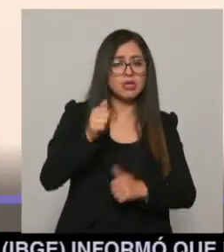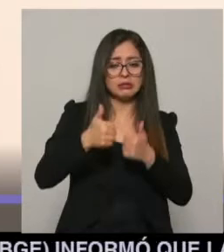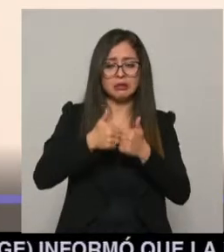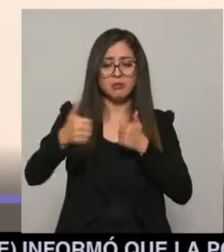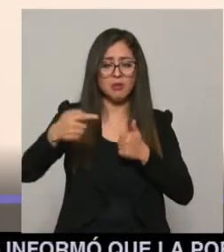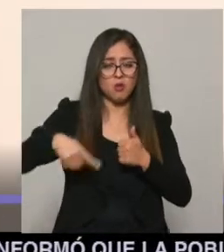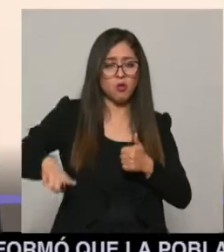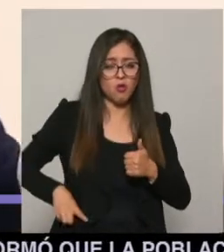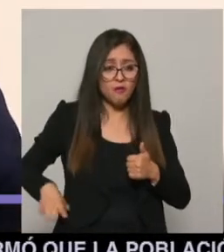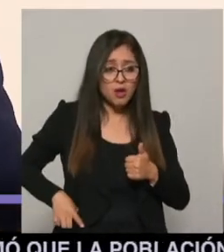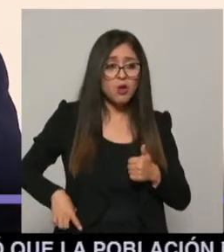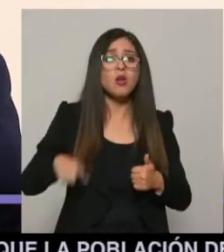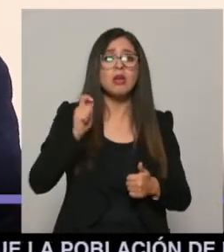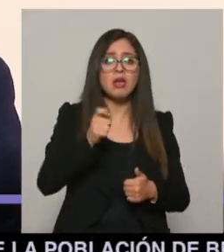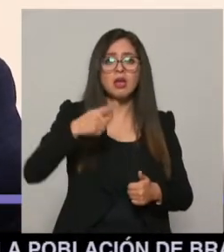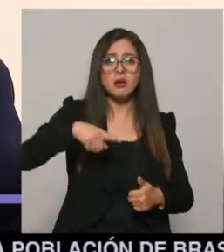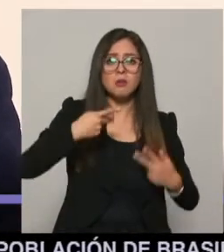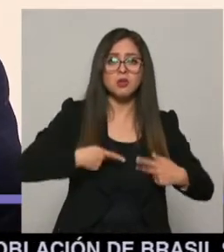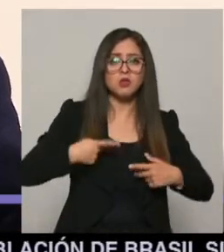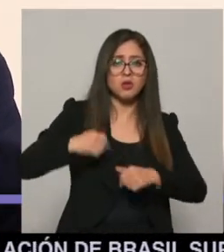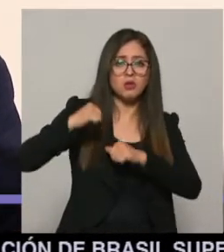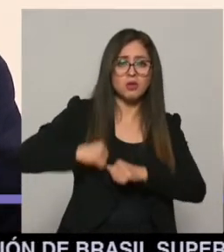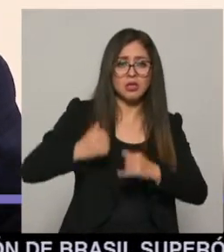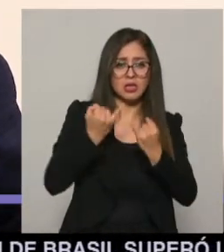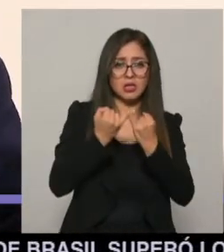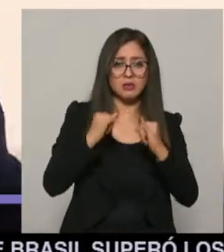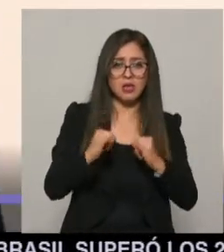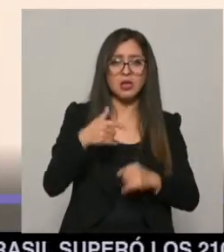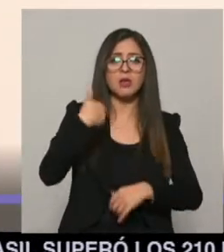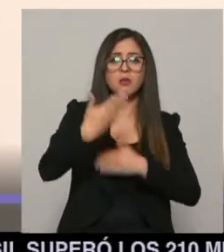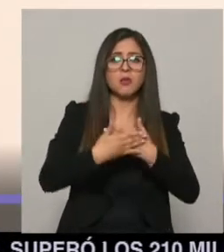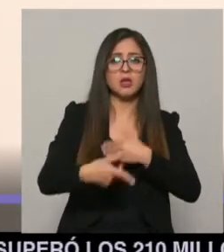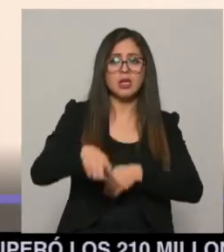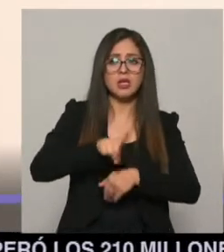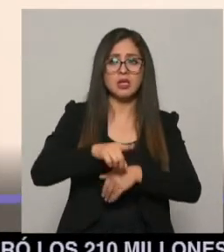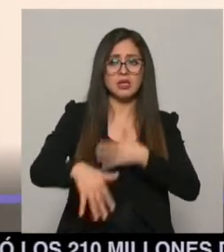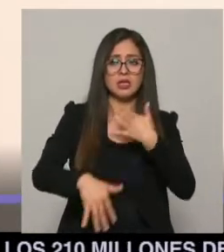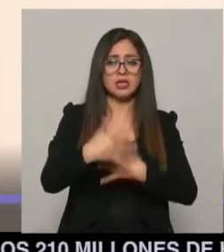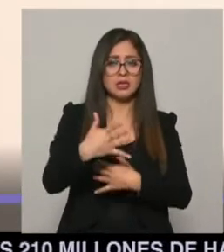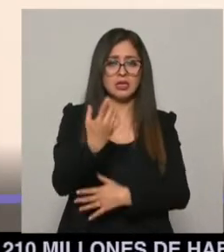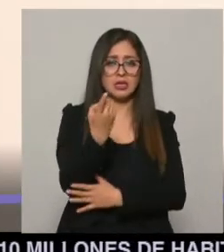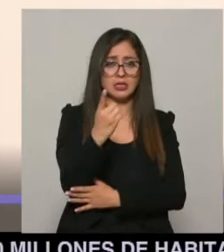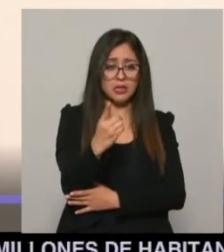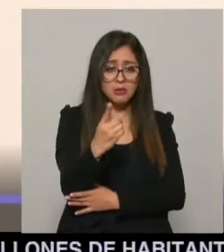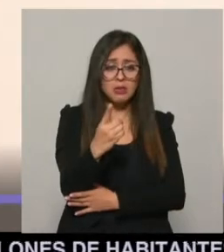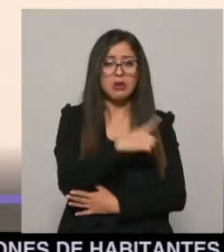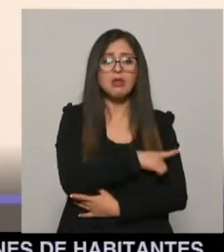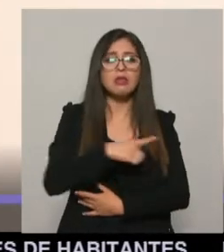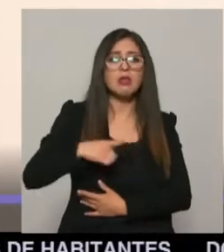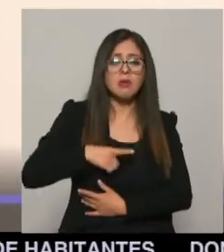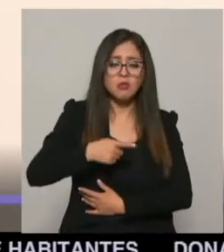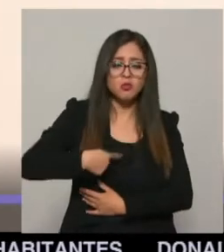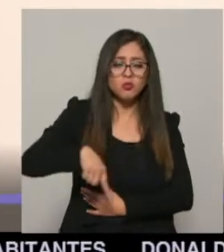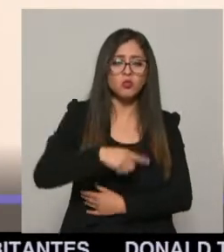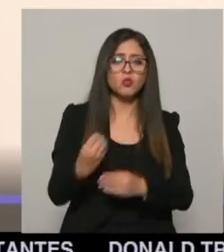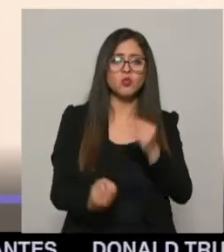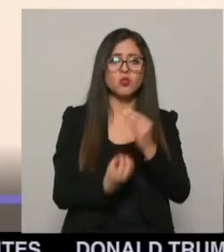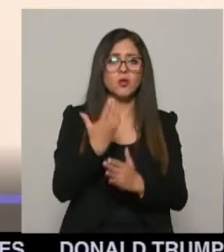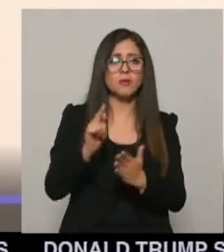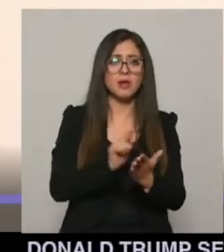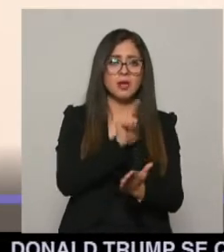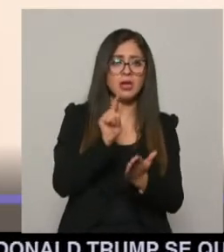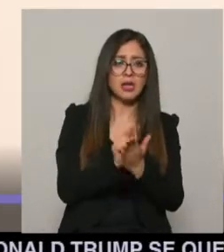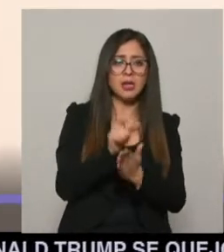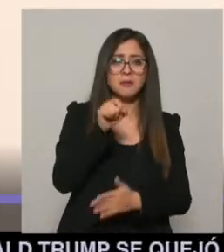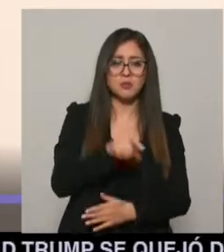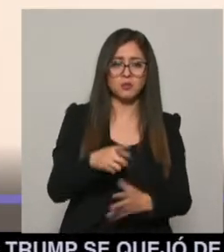fortaleza, y eso implica que hacia el 15 de diciembre tenemos que tener, por un lado, la nueva ley de la Fiscalía,